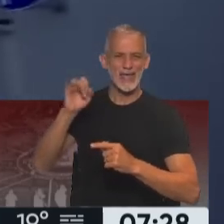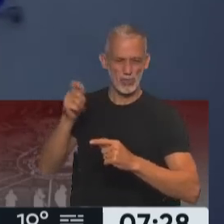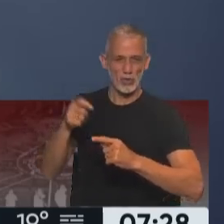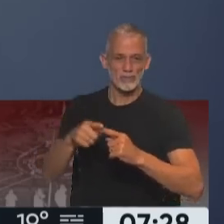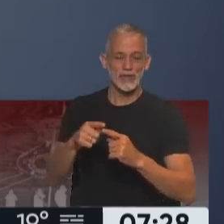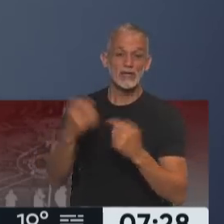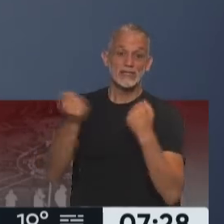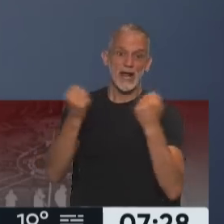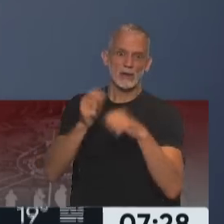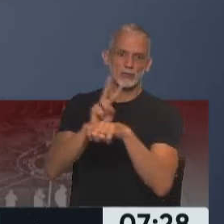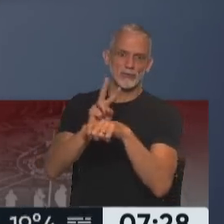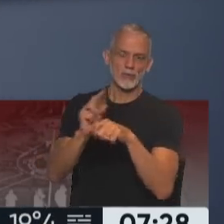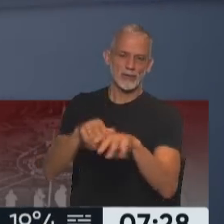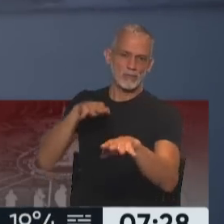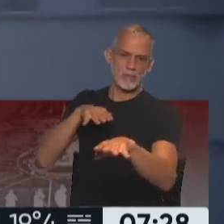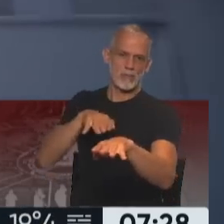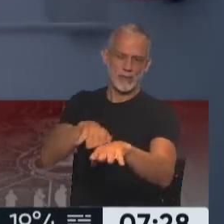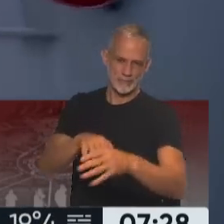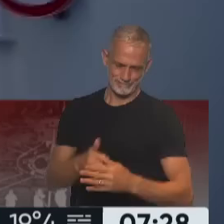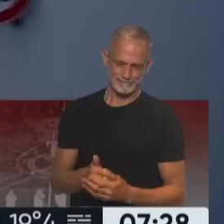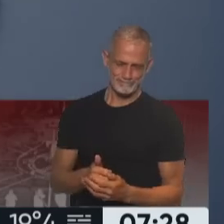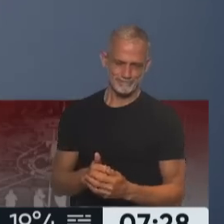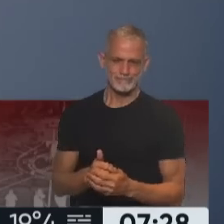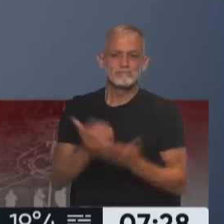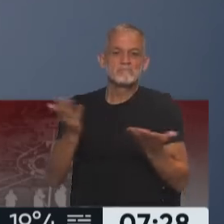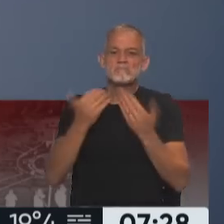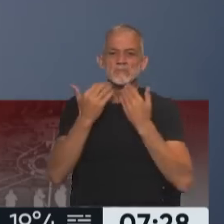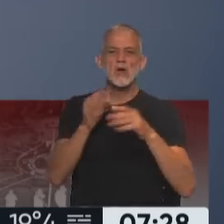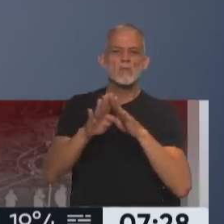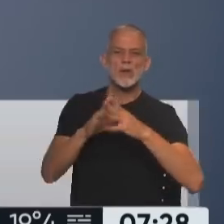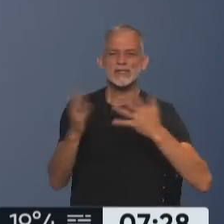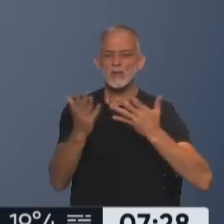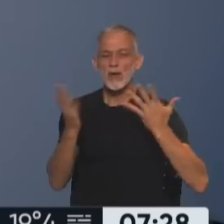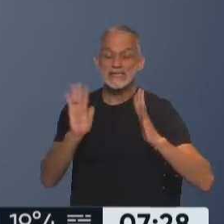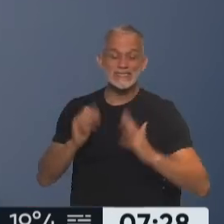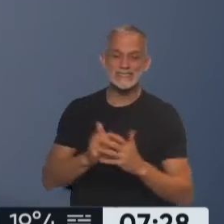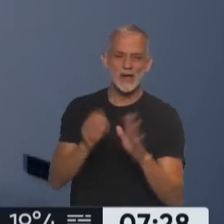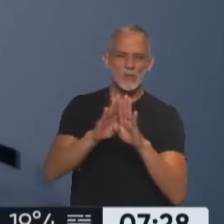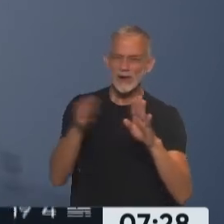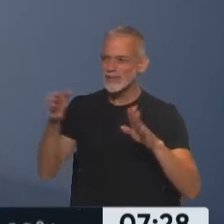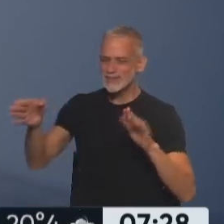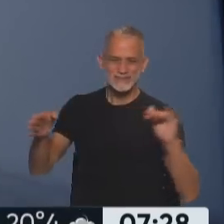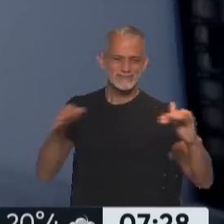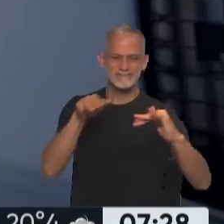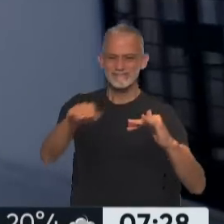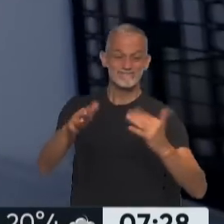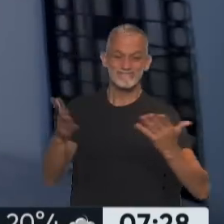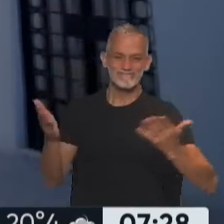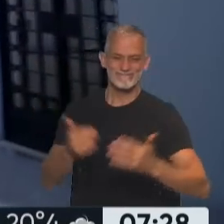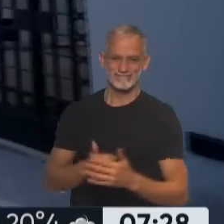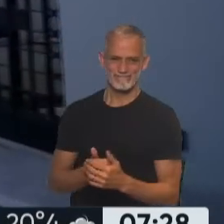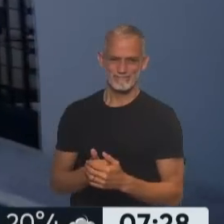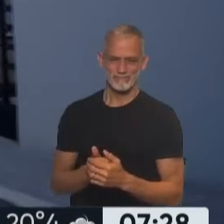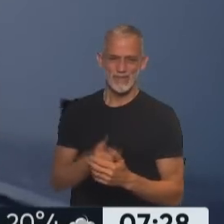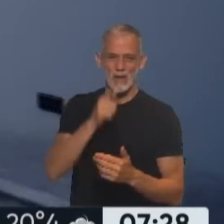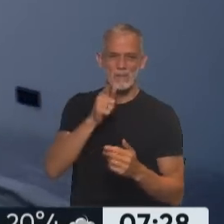autos de seguridad atrás de este papamóvil, ¿no? Y esa Obviamente. No sé por qué puerta estará, hacia qué puerta estará yendo. Es una calle lateral, por lo pronto es lo que se Claro.